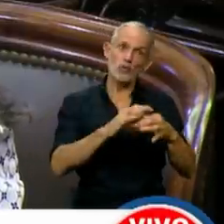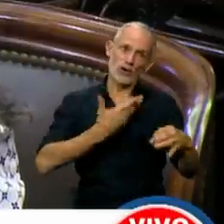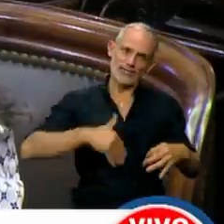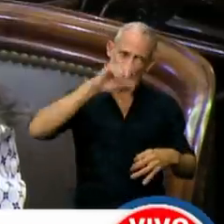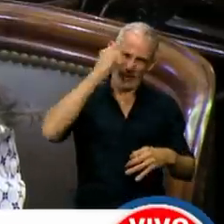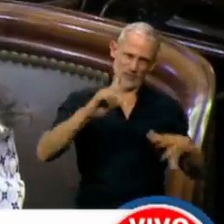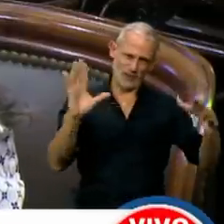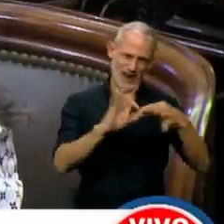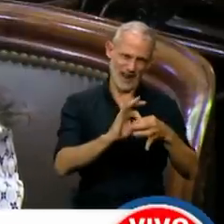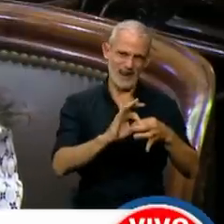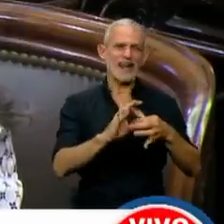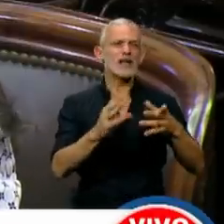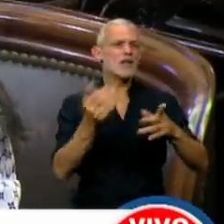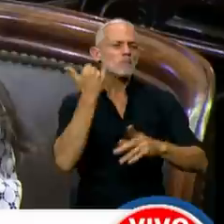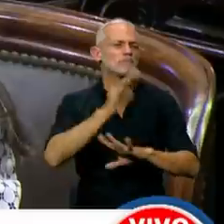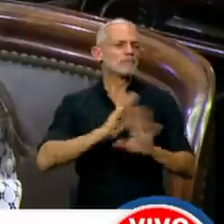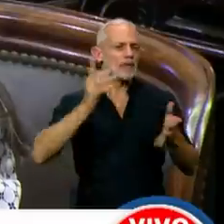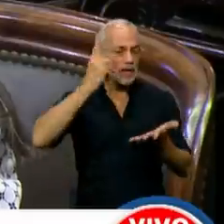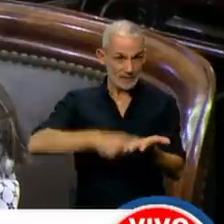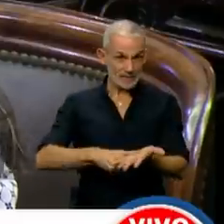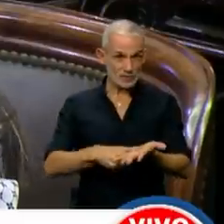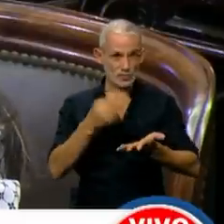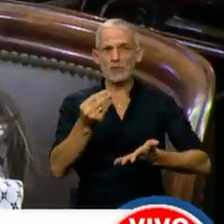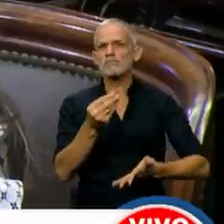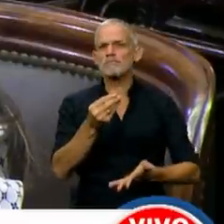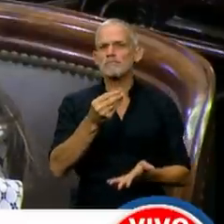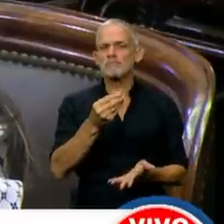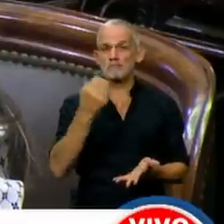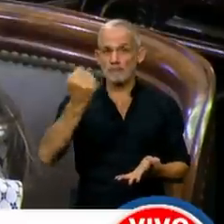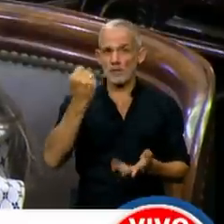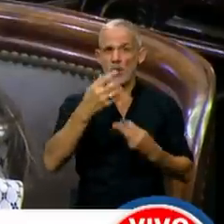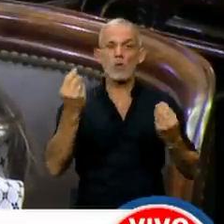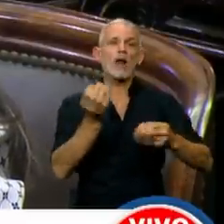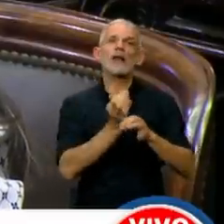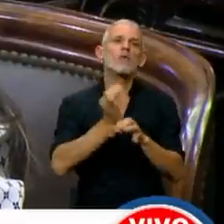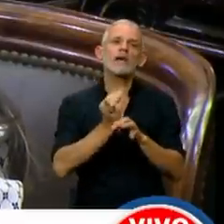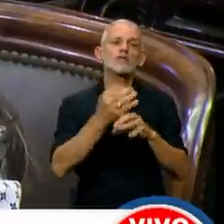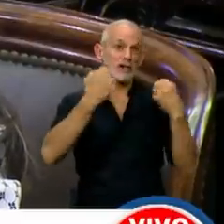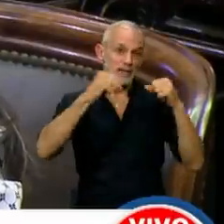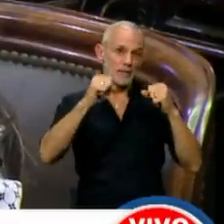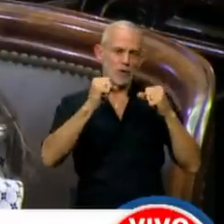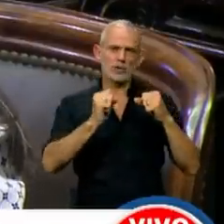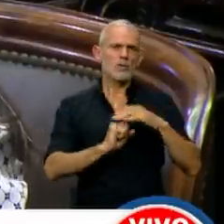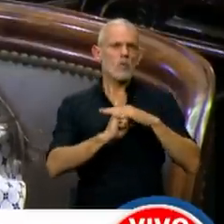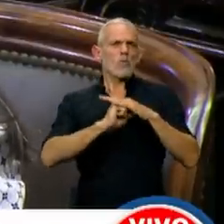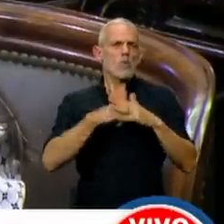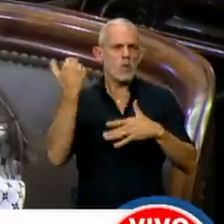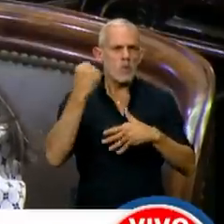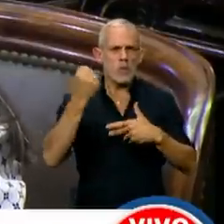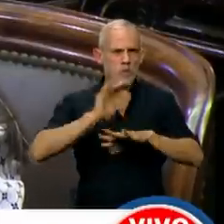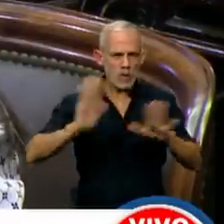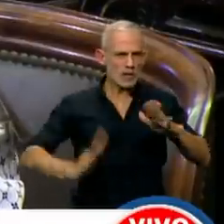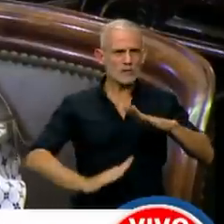nacional determinado que es fundamental la educación el deporte como pilares fundamentales